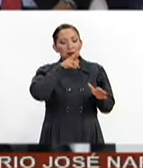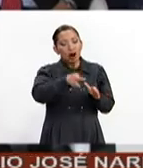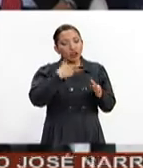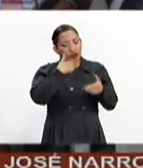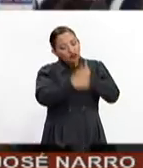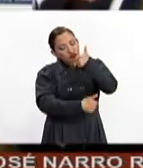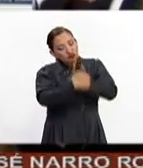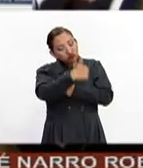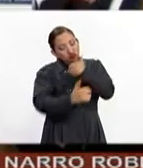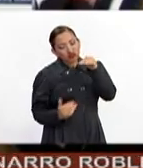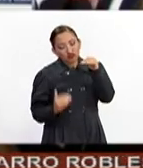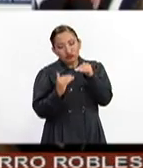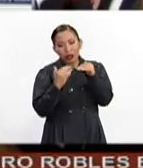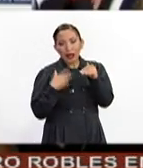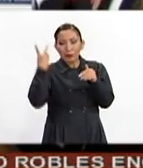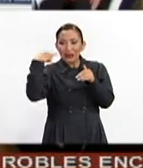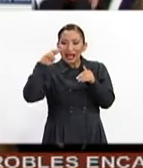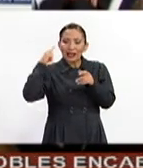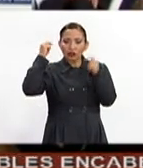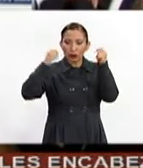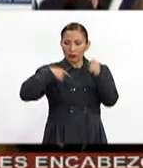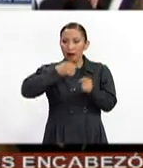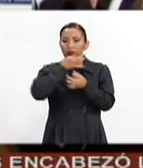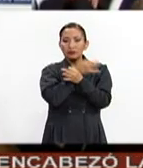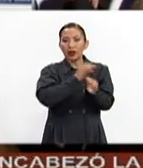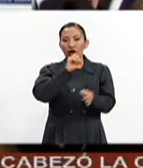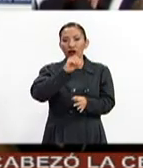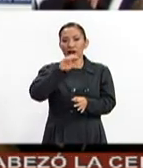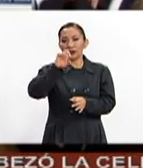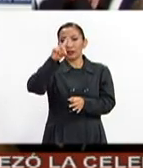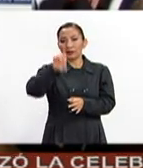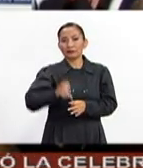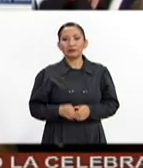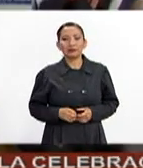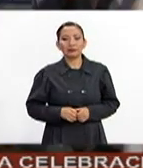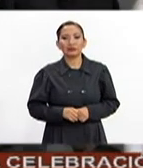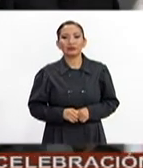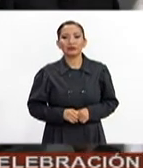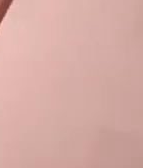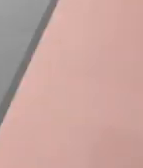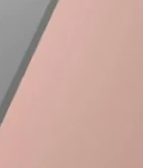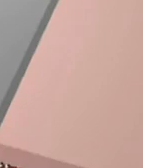de competitividad, viaje y turismo que emite el Foro Económico Global.